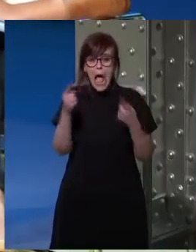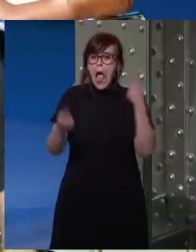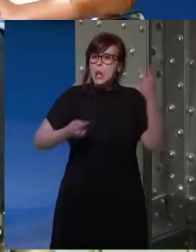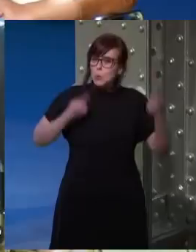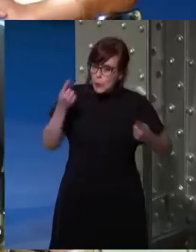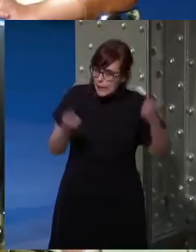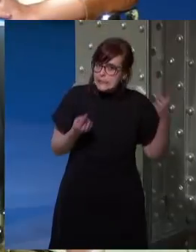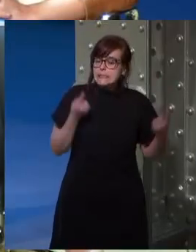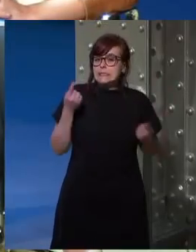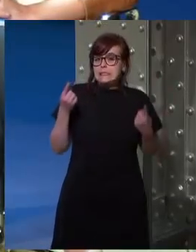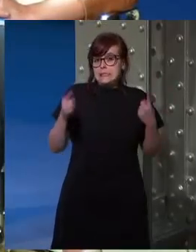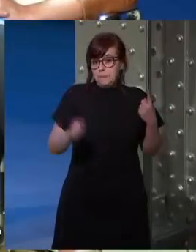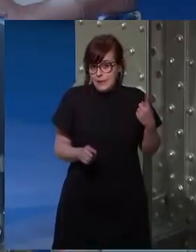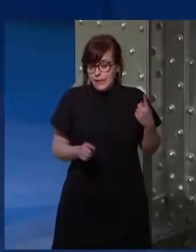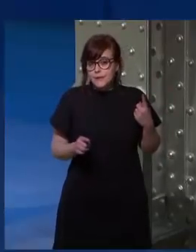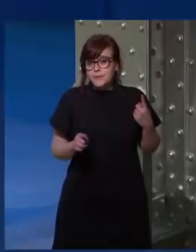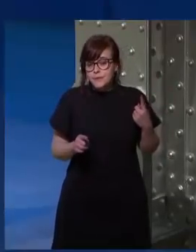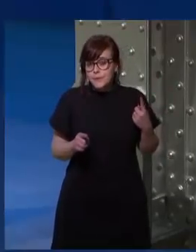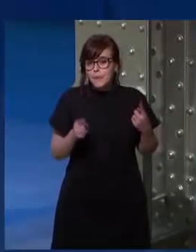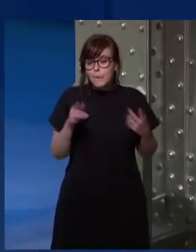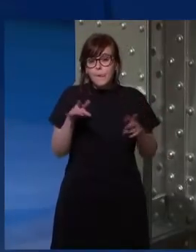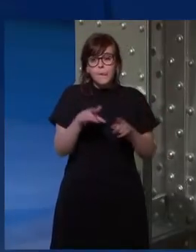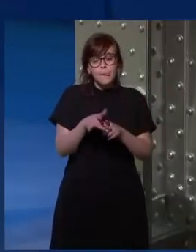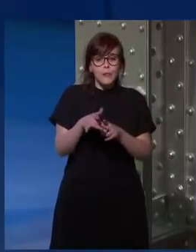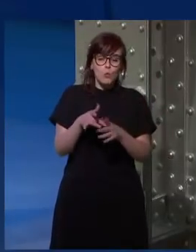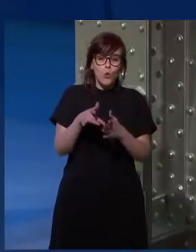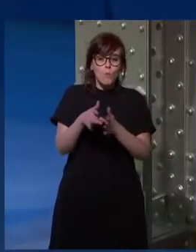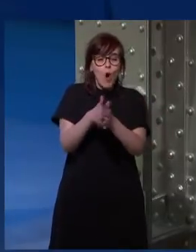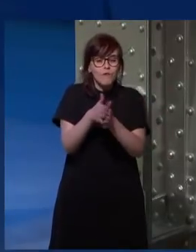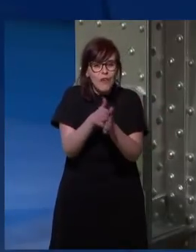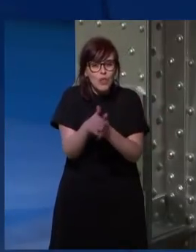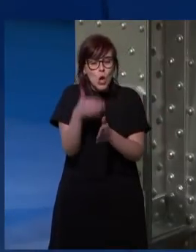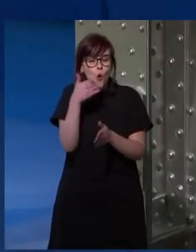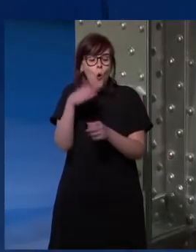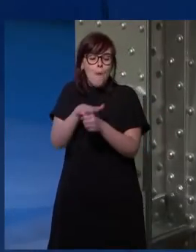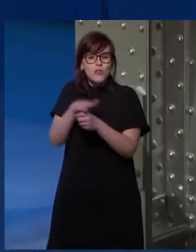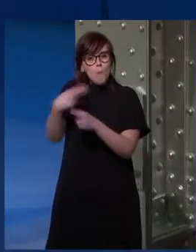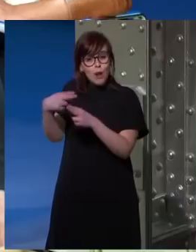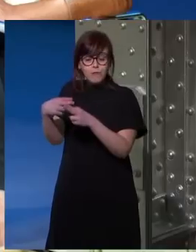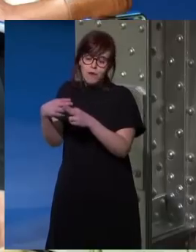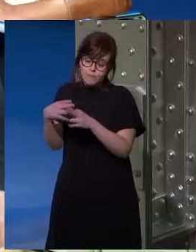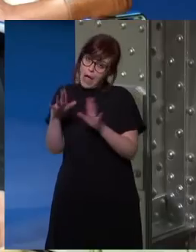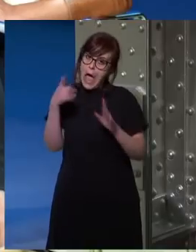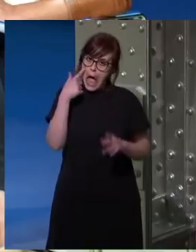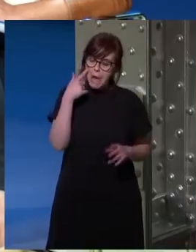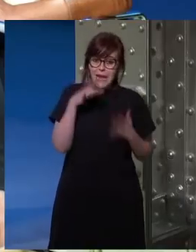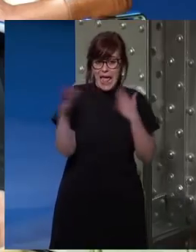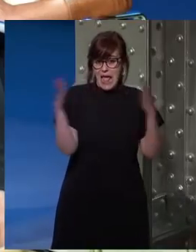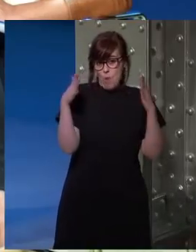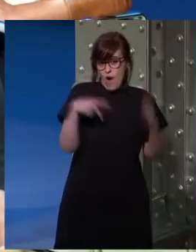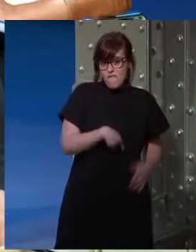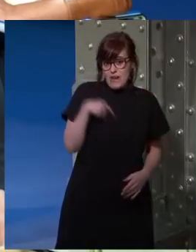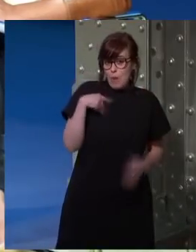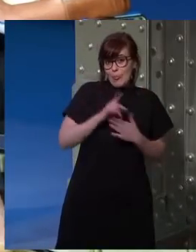fuera, bueno, o sea, realmente una motivación política? Bueno, es que durante el franquismo el dictador se encargó de eso,